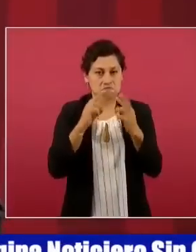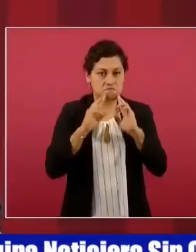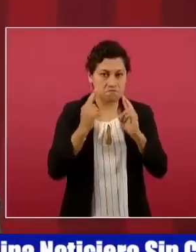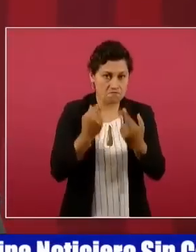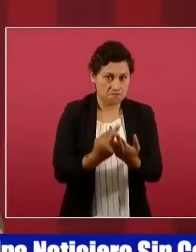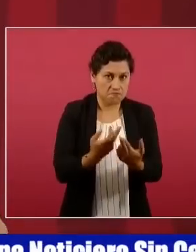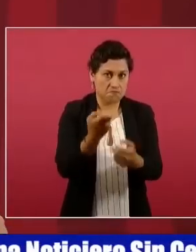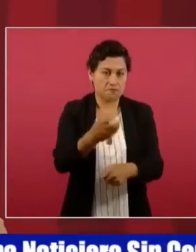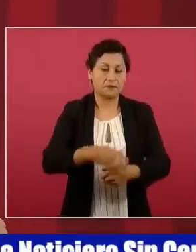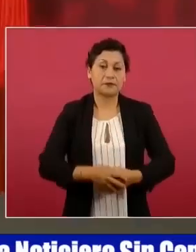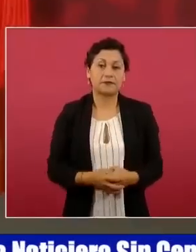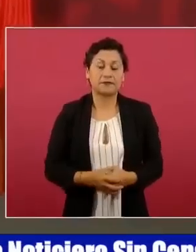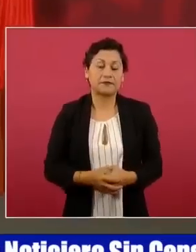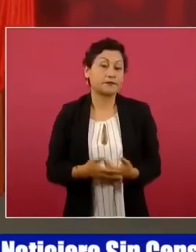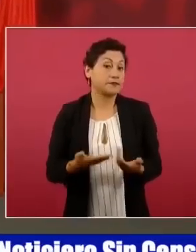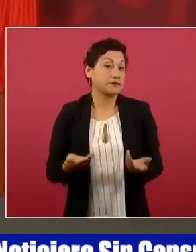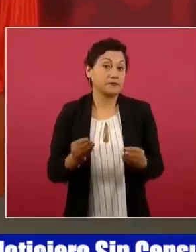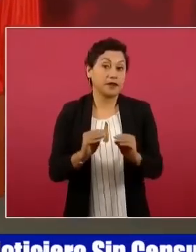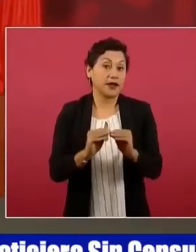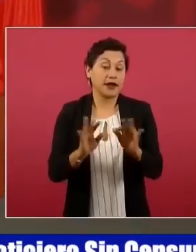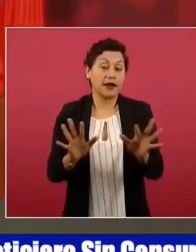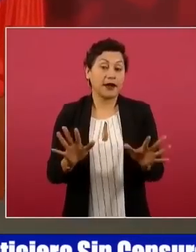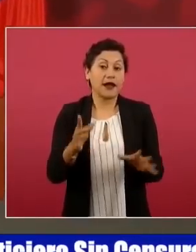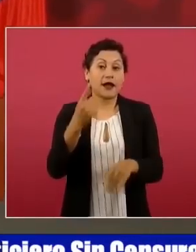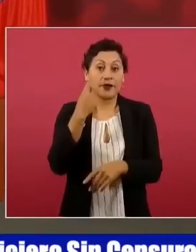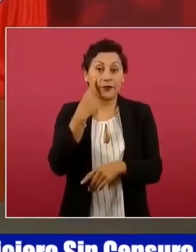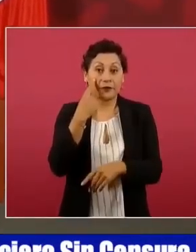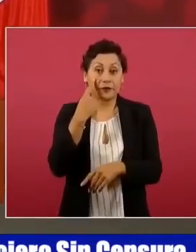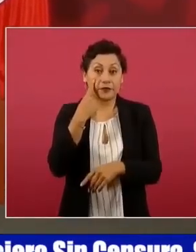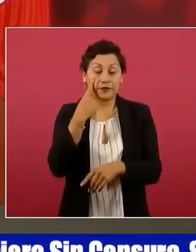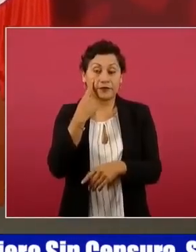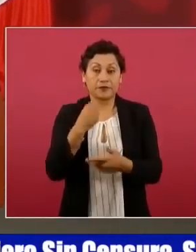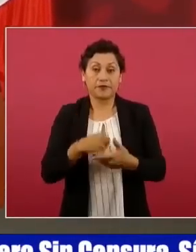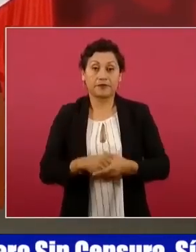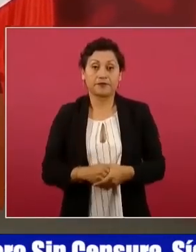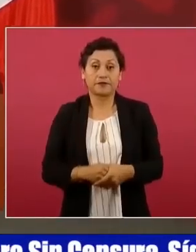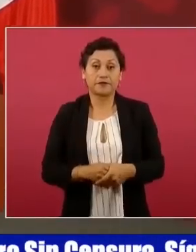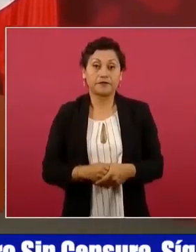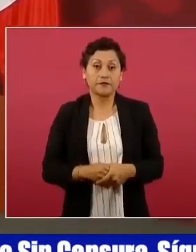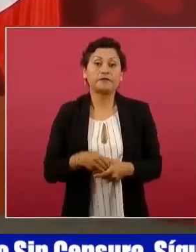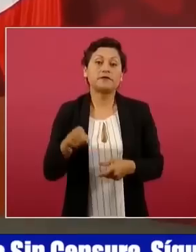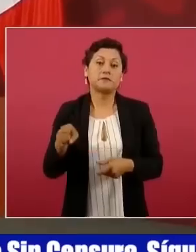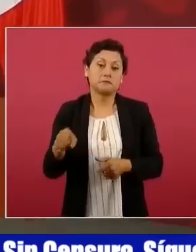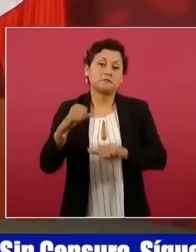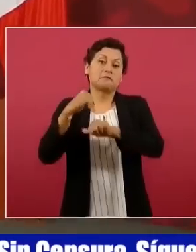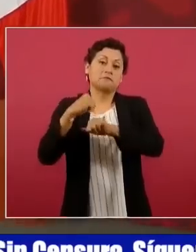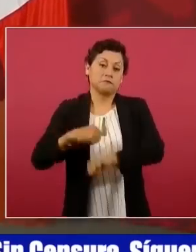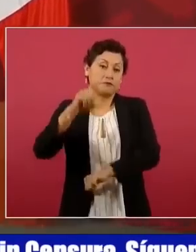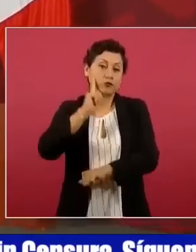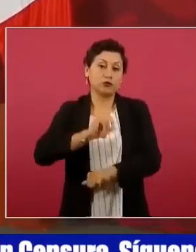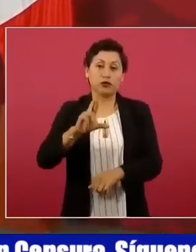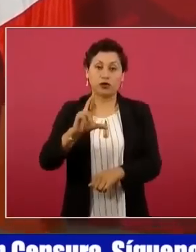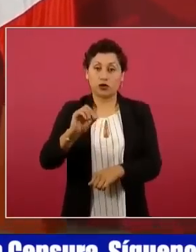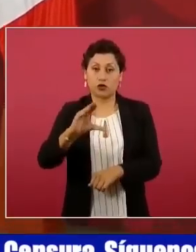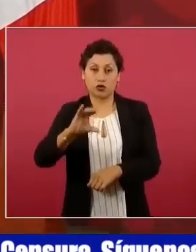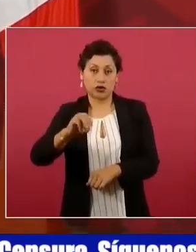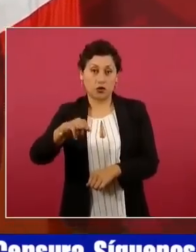electoral del 2018, pero eso no significa que haya un pacto de impunidad. Y entonces, claro, también existe